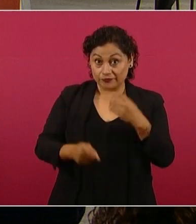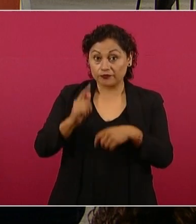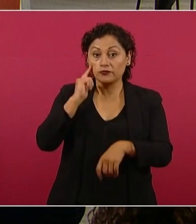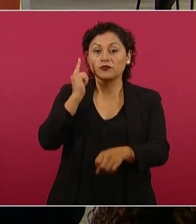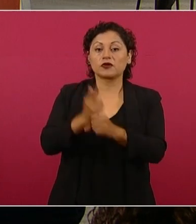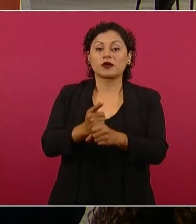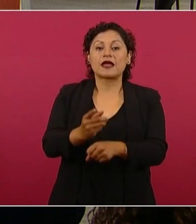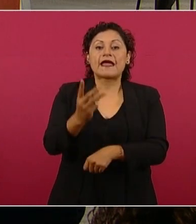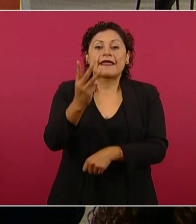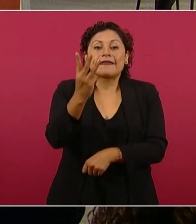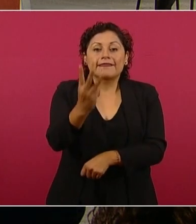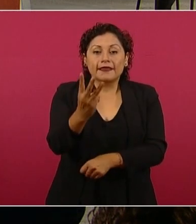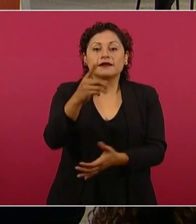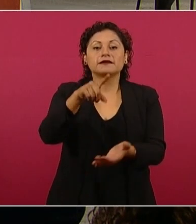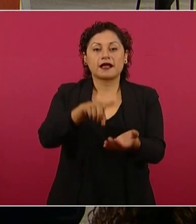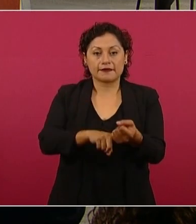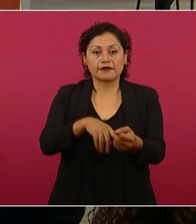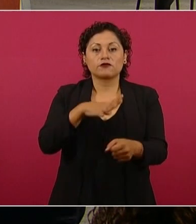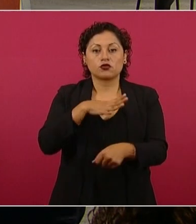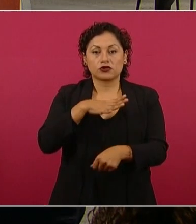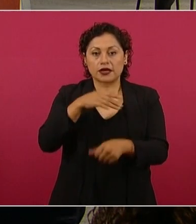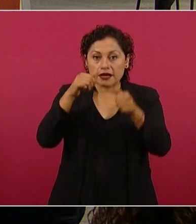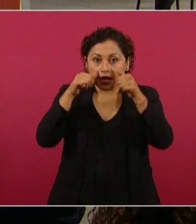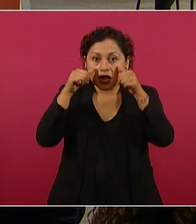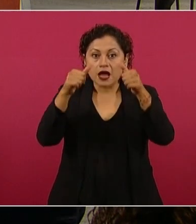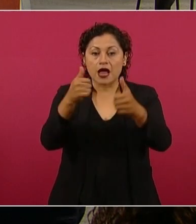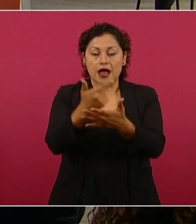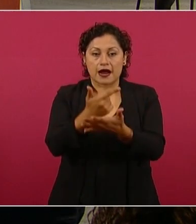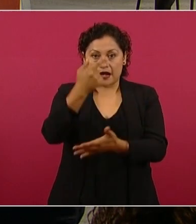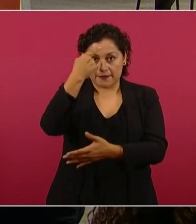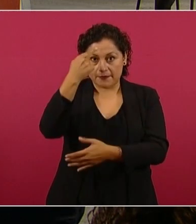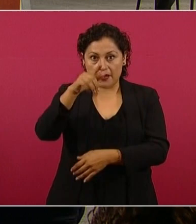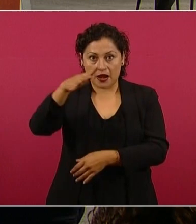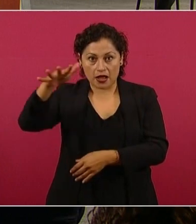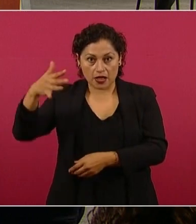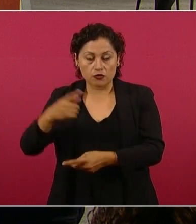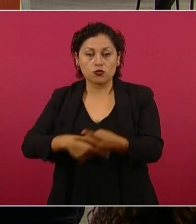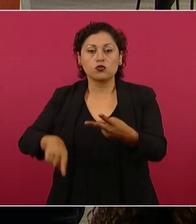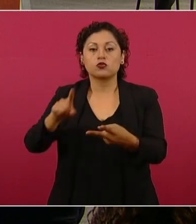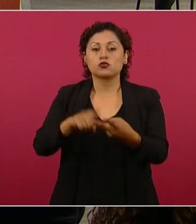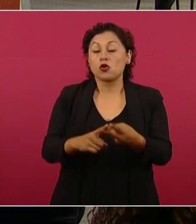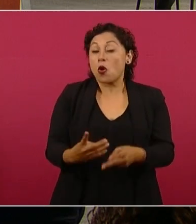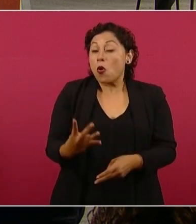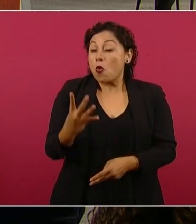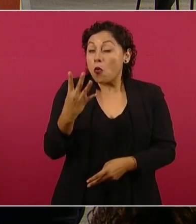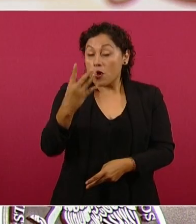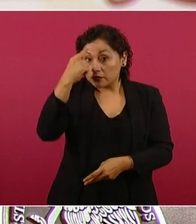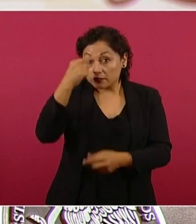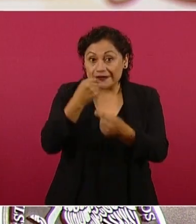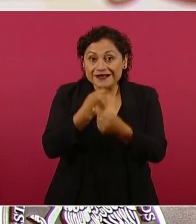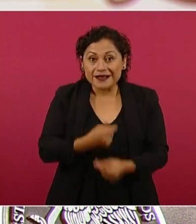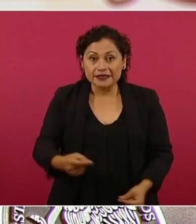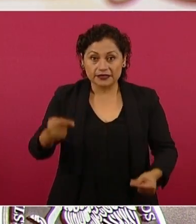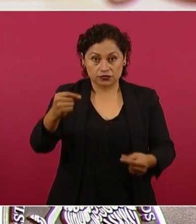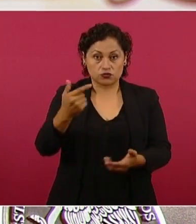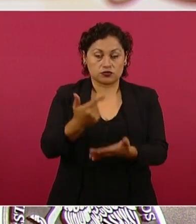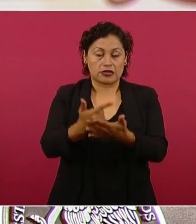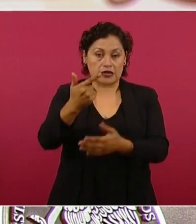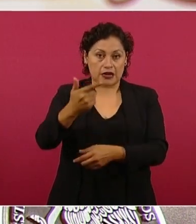con unidades de cuidados intensivos de adulto, solamente 4 cuentan con cuidados intensivos neonatales, de 31